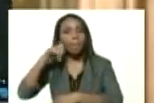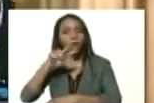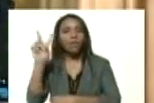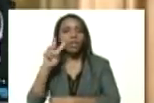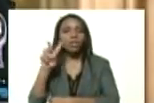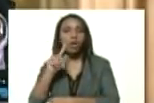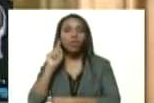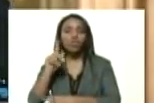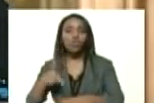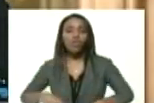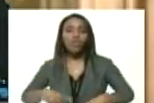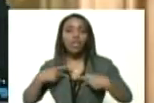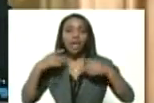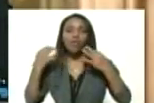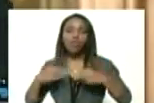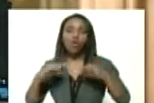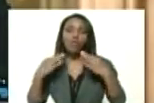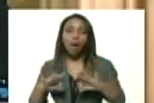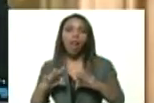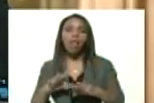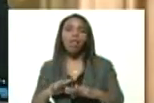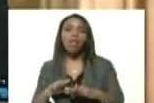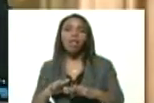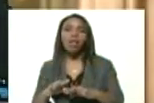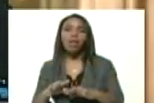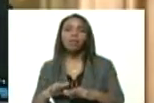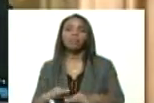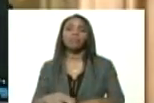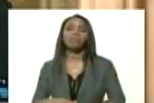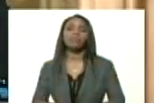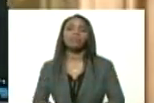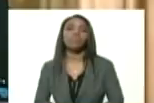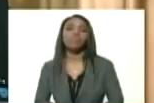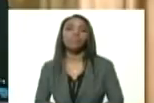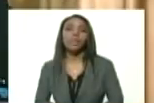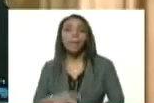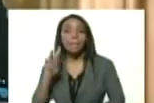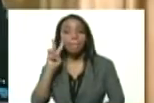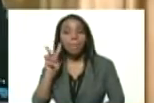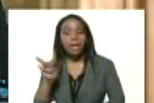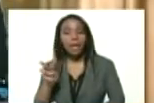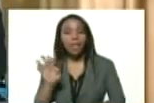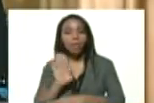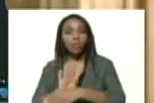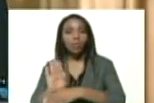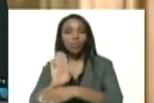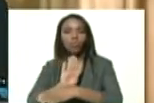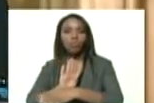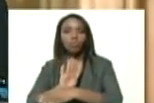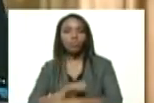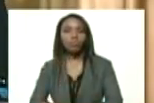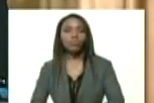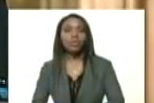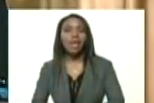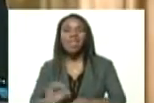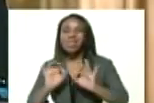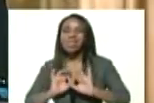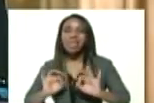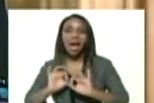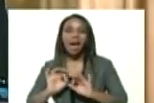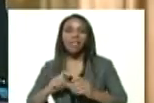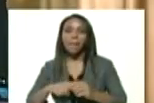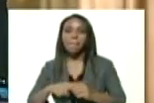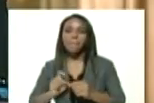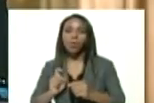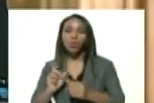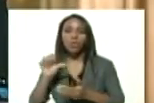subida a la normalidad relativa vigilada protegida nadie me va a sacar del